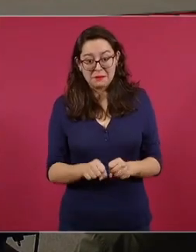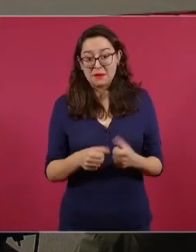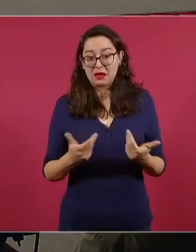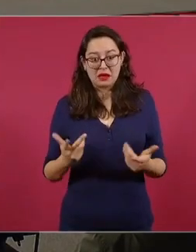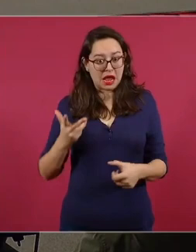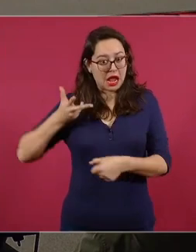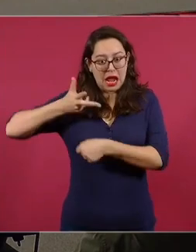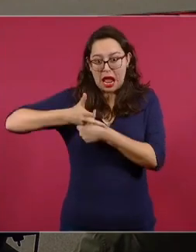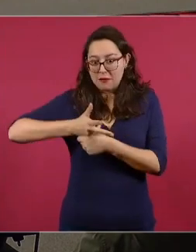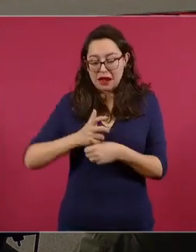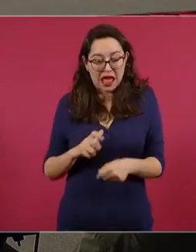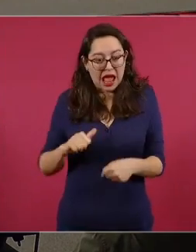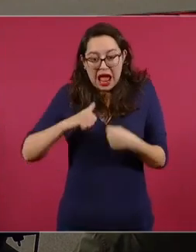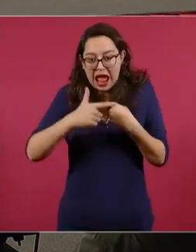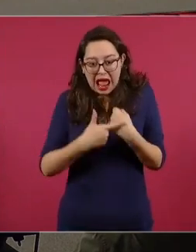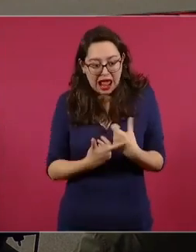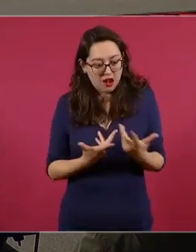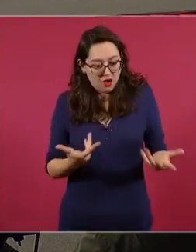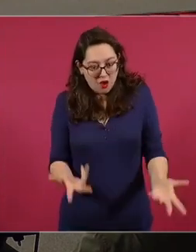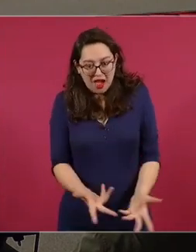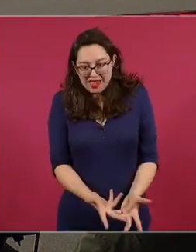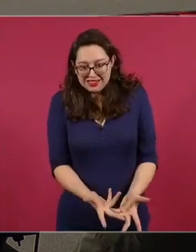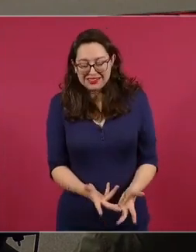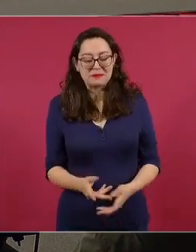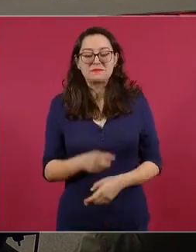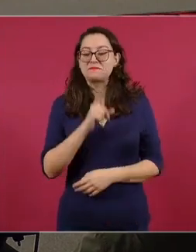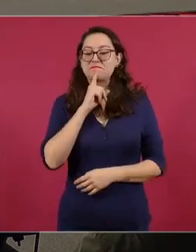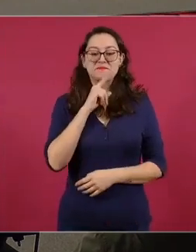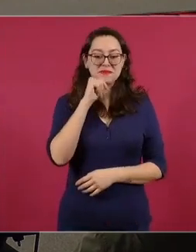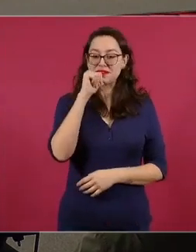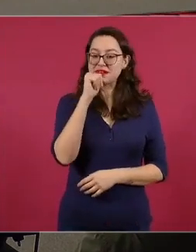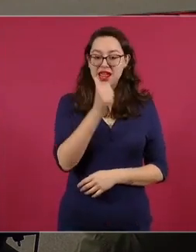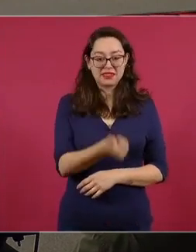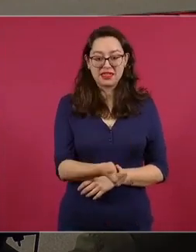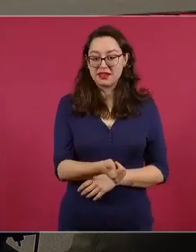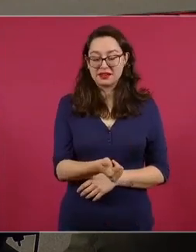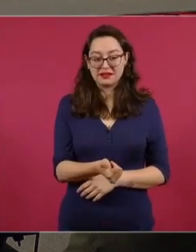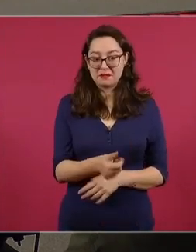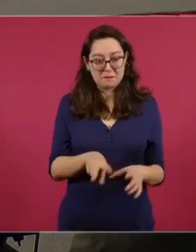cámaras de televisión, de videograbación.